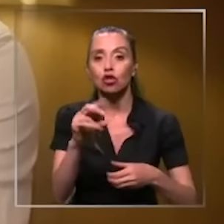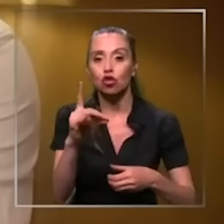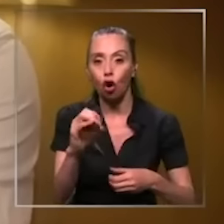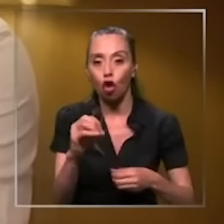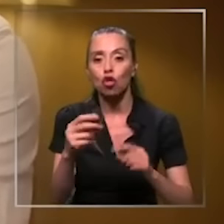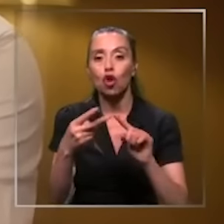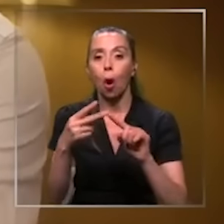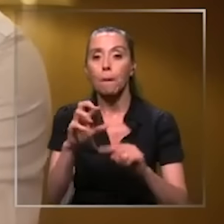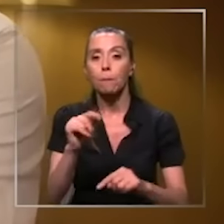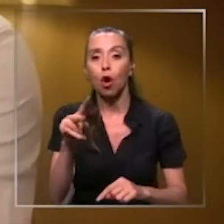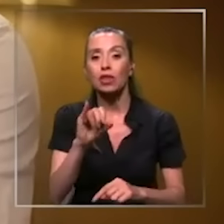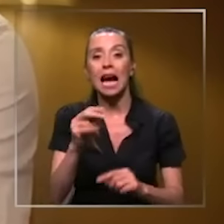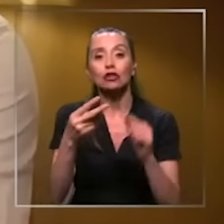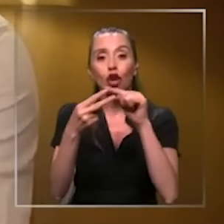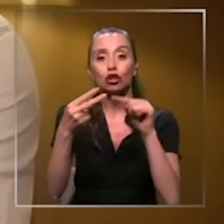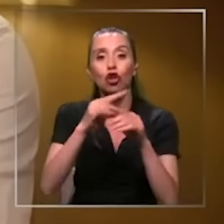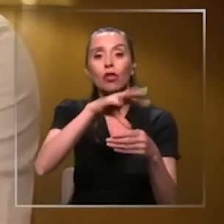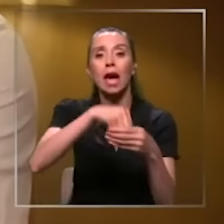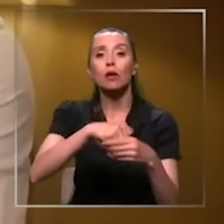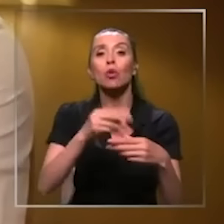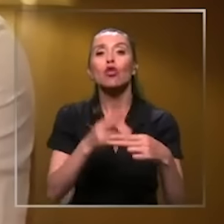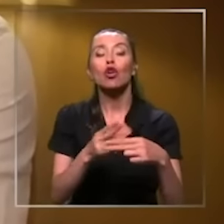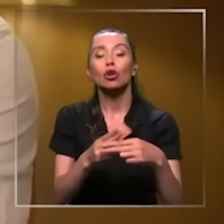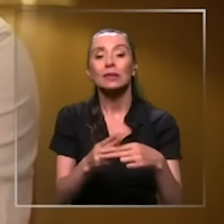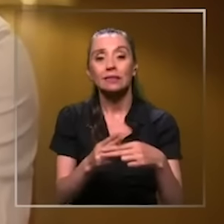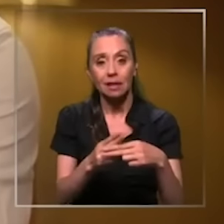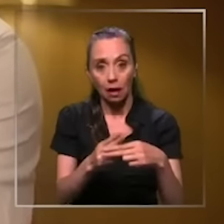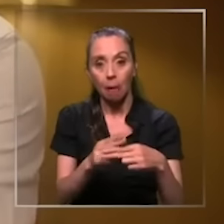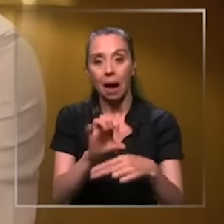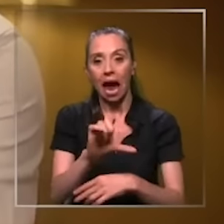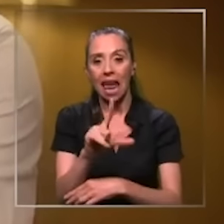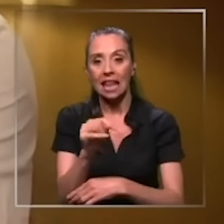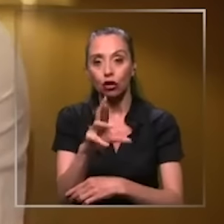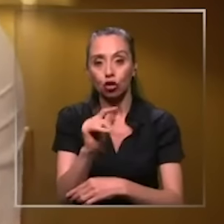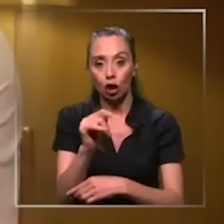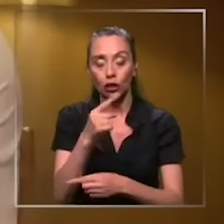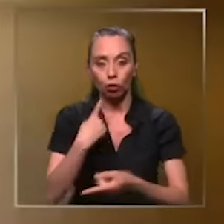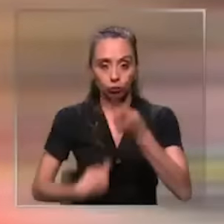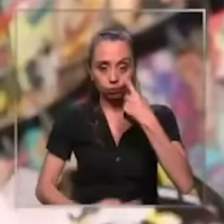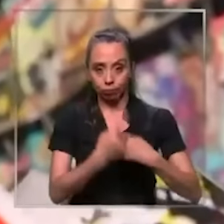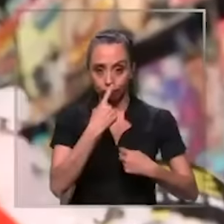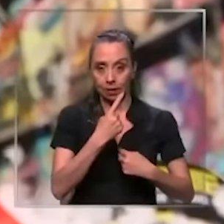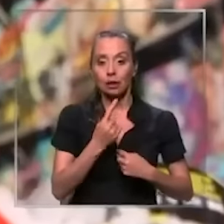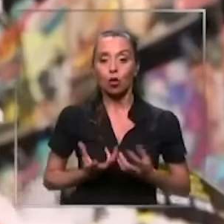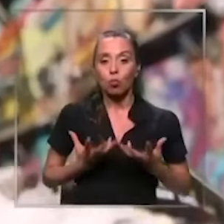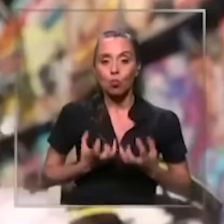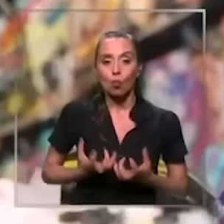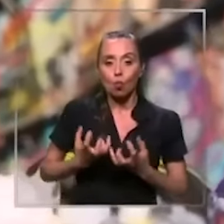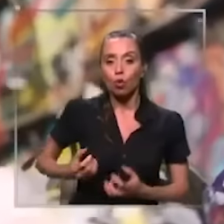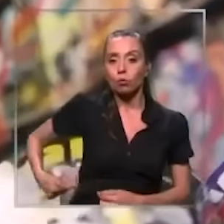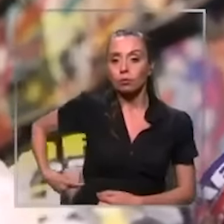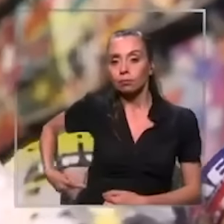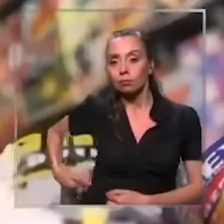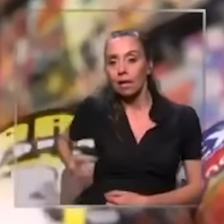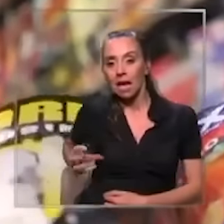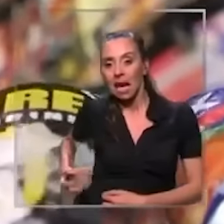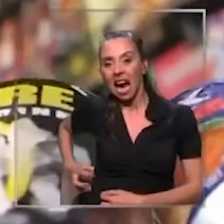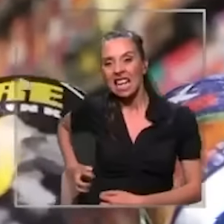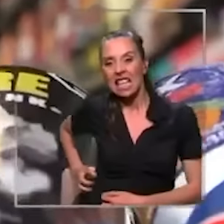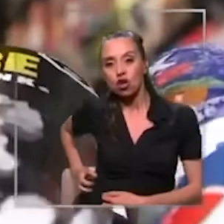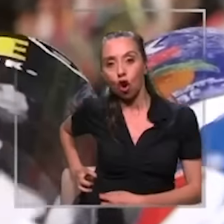sodio, tiene potasio, y es el riñón el órgano que está encargado de regular todas estas sustancias.